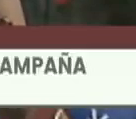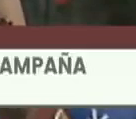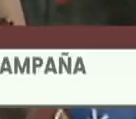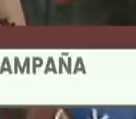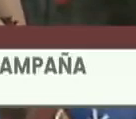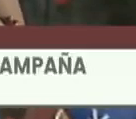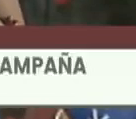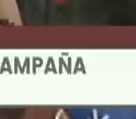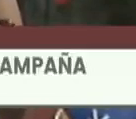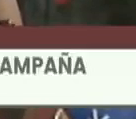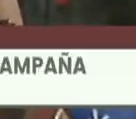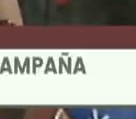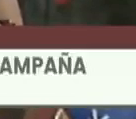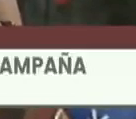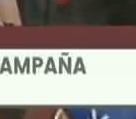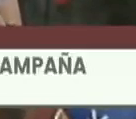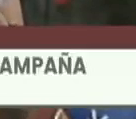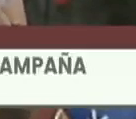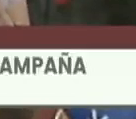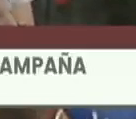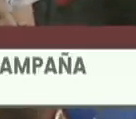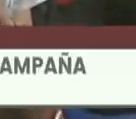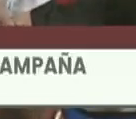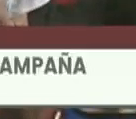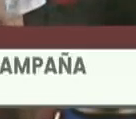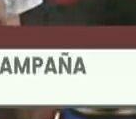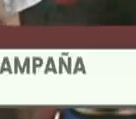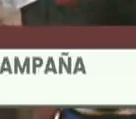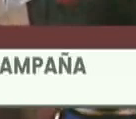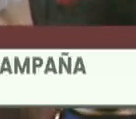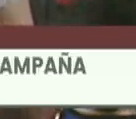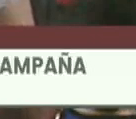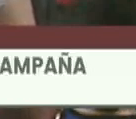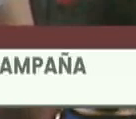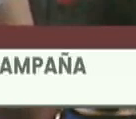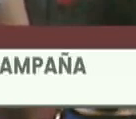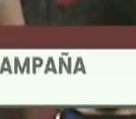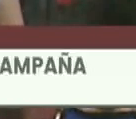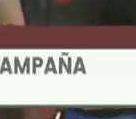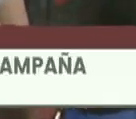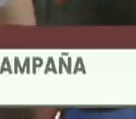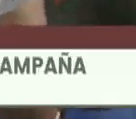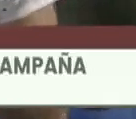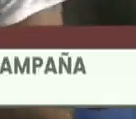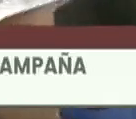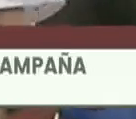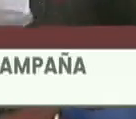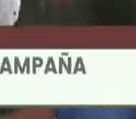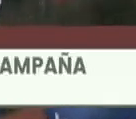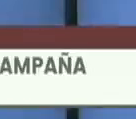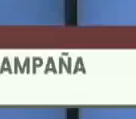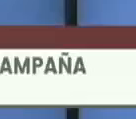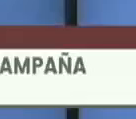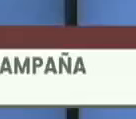respecto en torno a que ahora sí apoyan el voto como único camino para dirimir las diferencias políticas. Gracias.